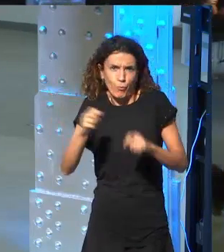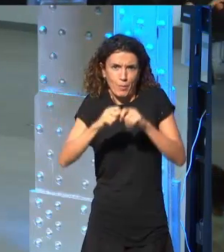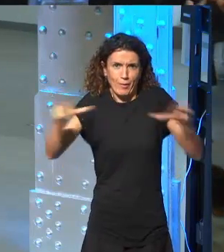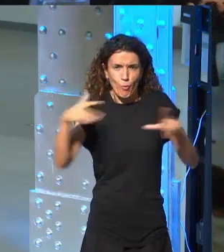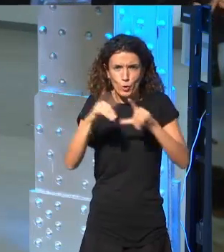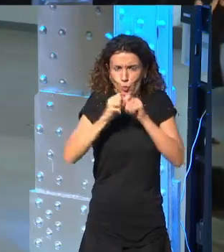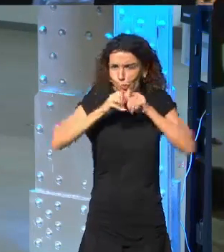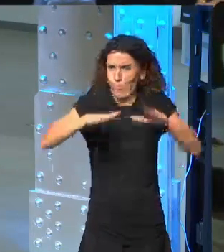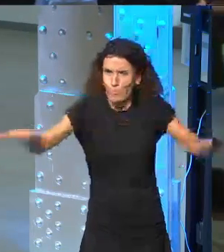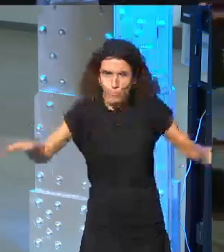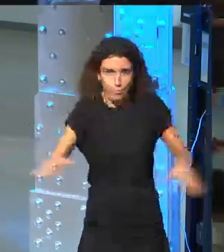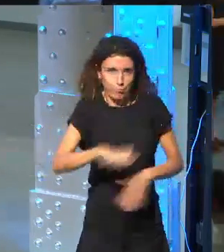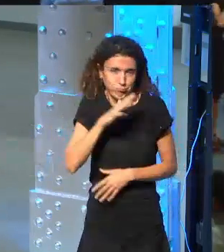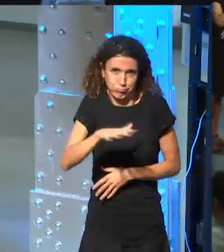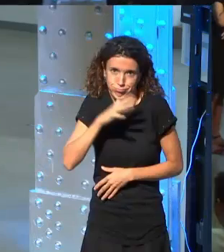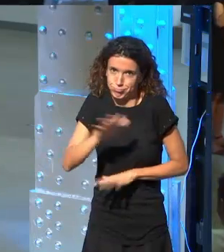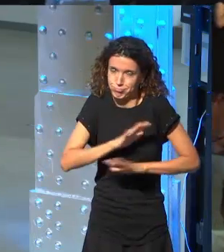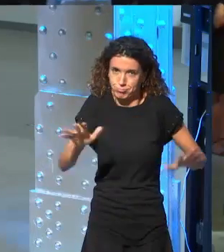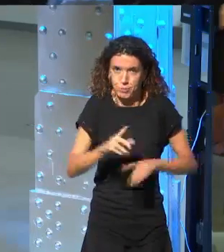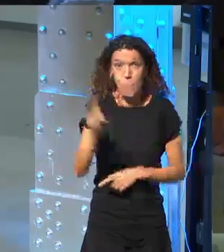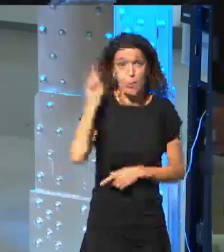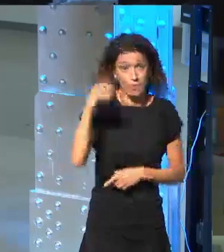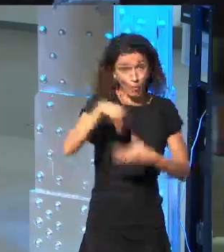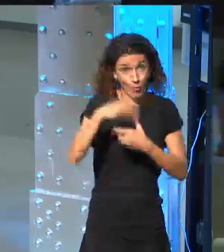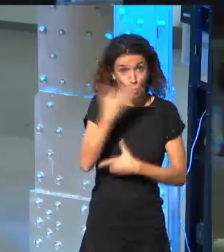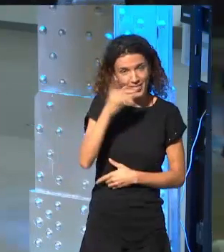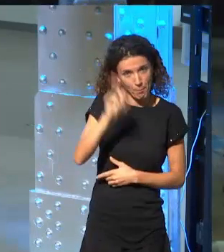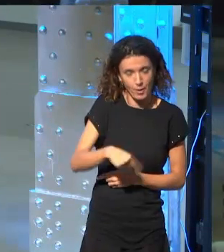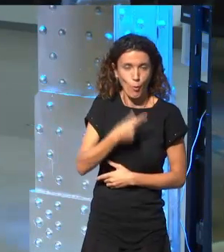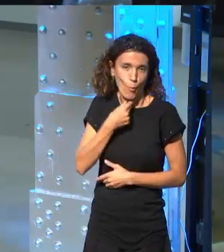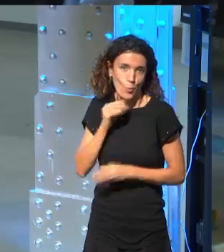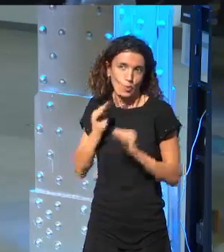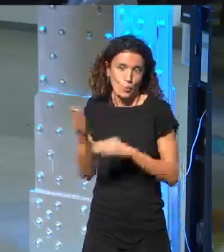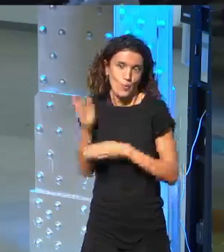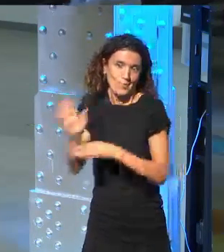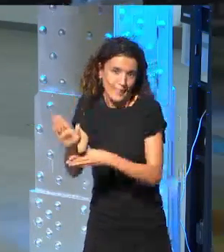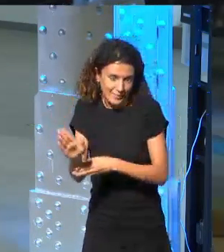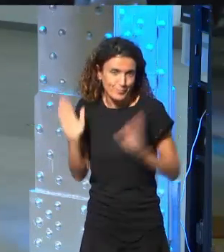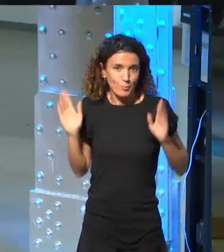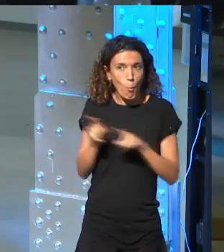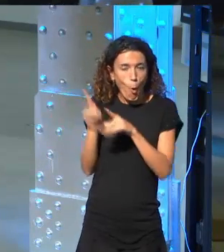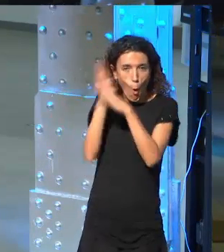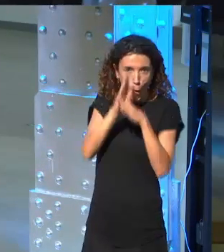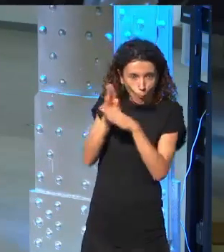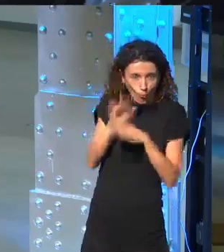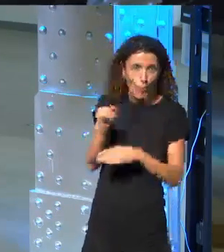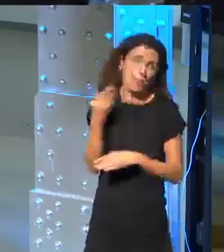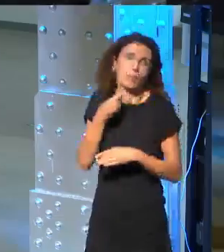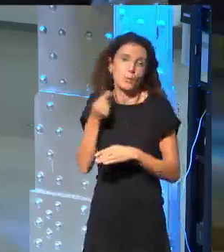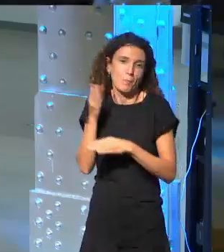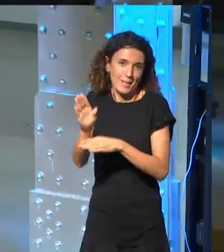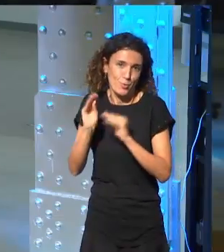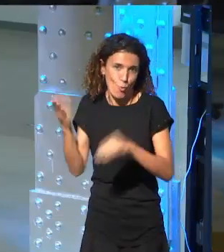multiplataforma. Fenómeno. Y profesor de escuela, es como le gusta su tapadera, como le gusta